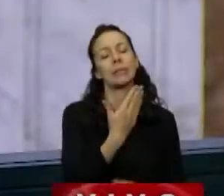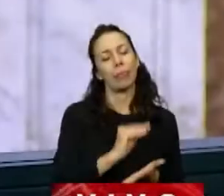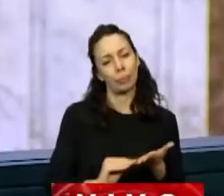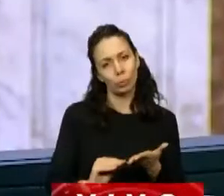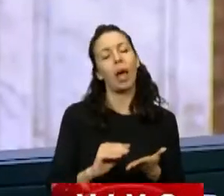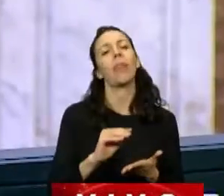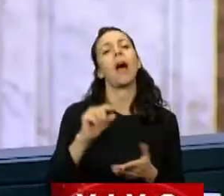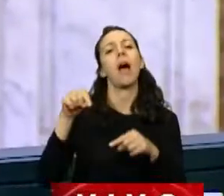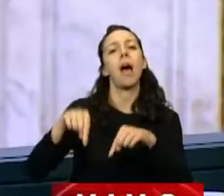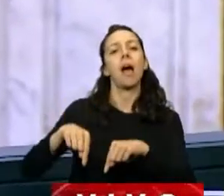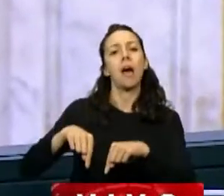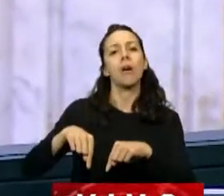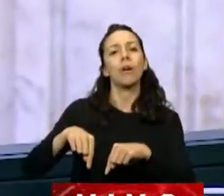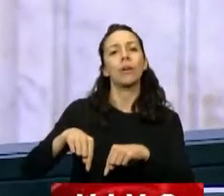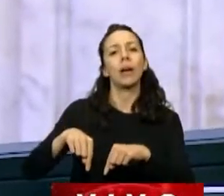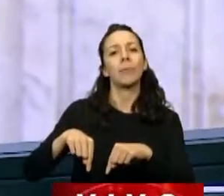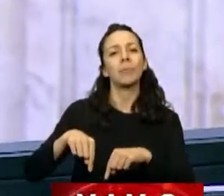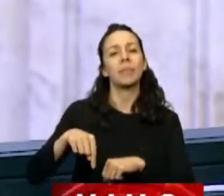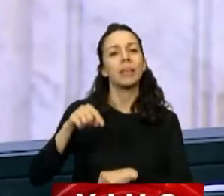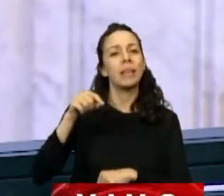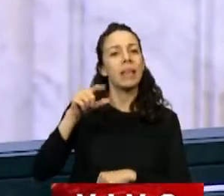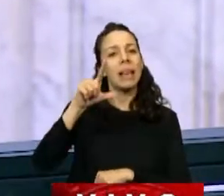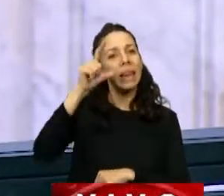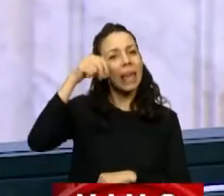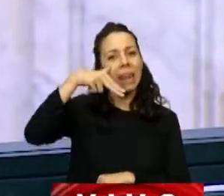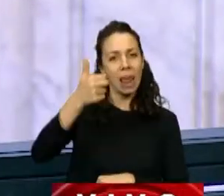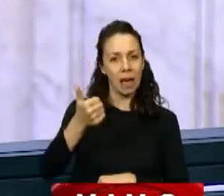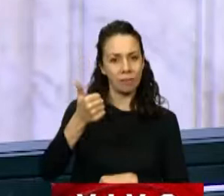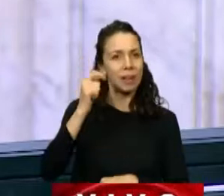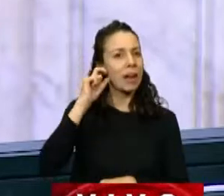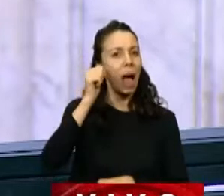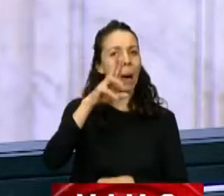la palabra ahora la diputada Gabriela Lena.